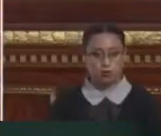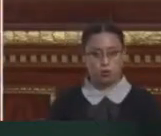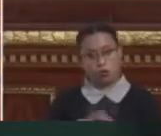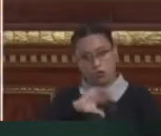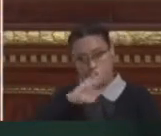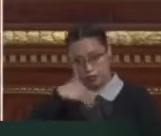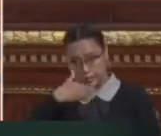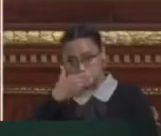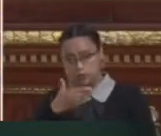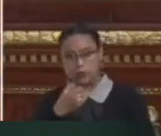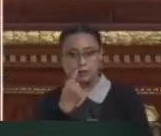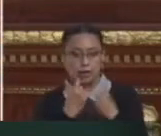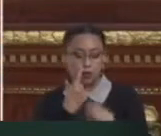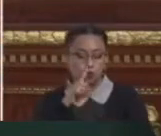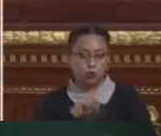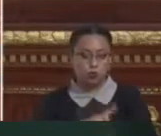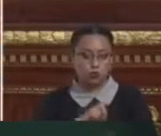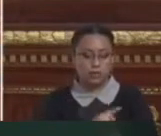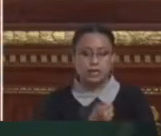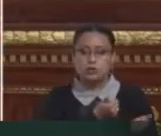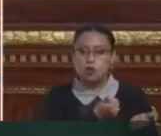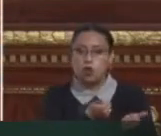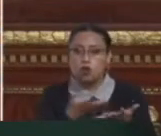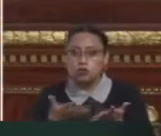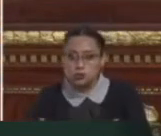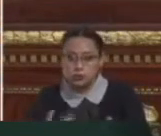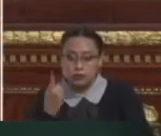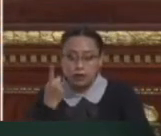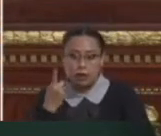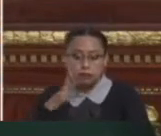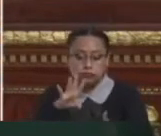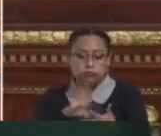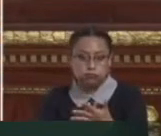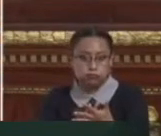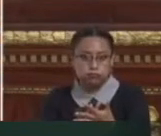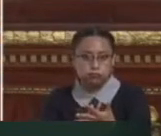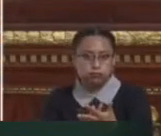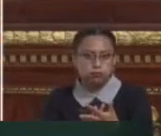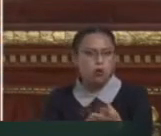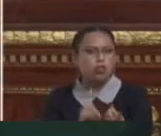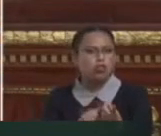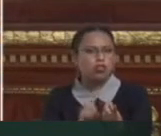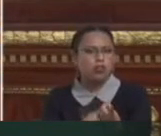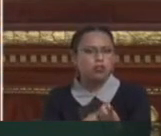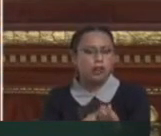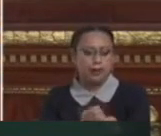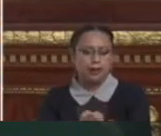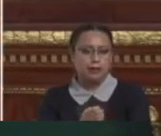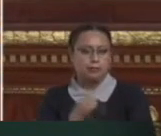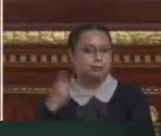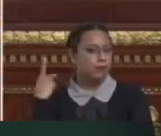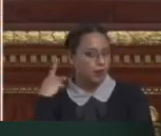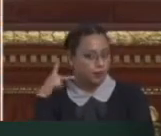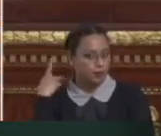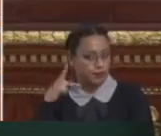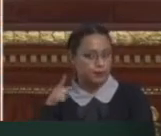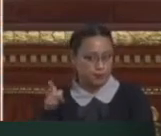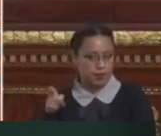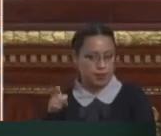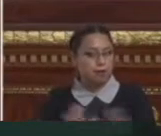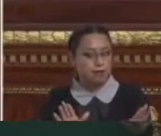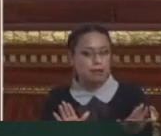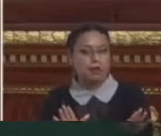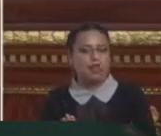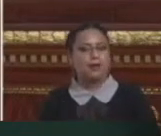o leyes especiales en los casos de exhumación de un cadáver, restos o fetos humanos sin los requisitos legales o con violación de